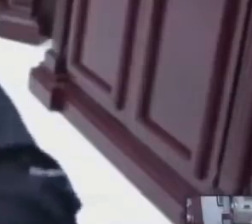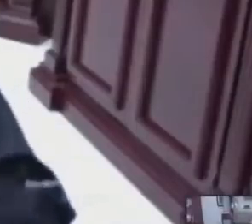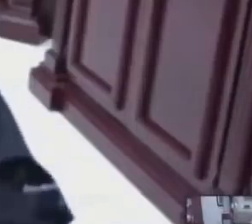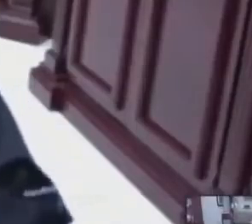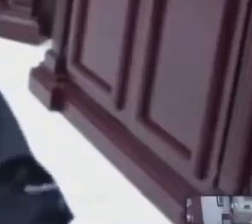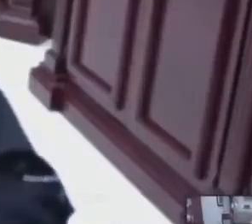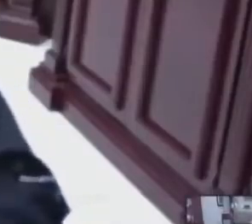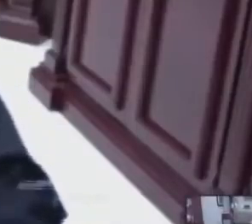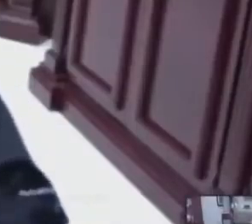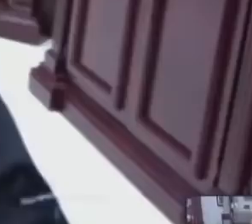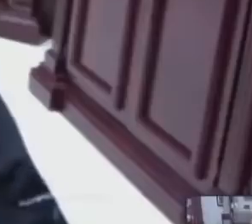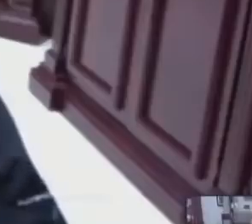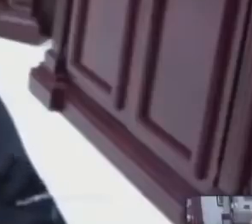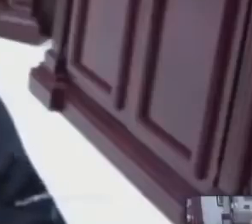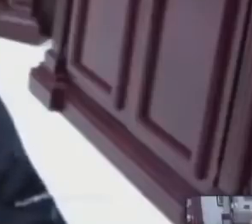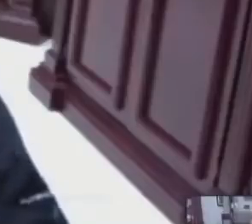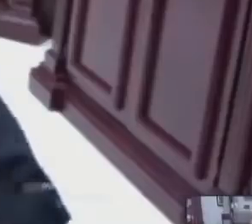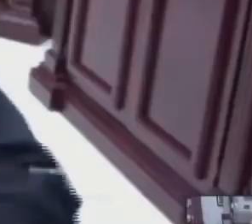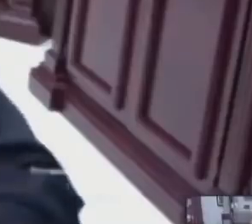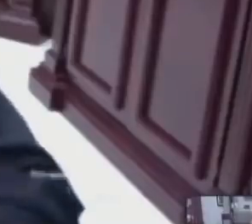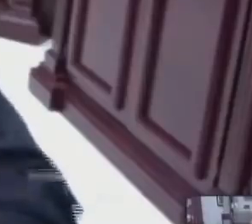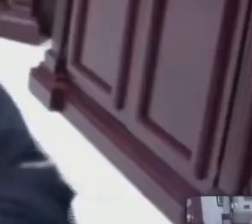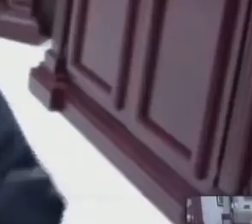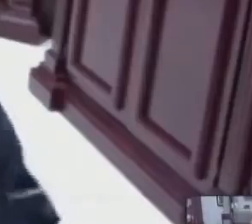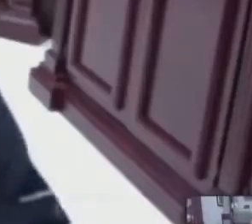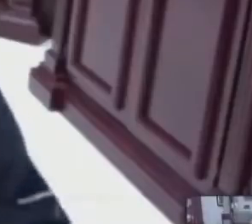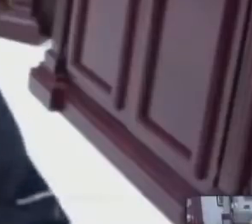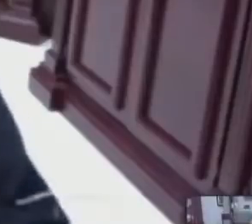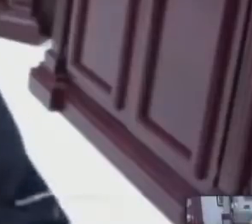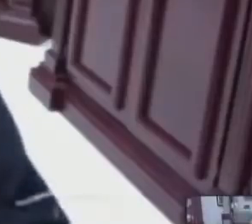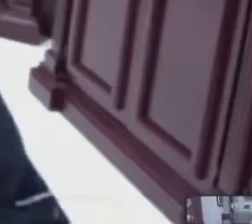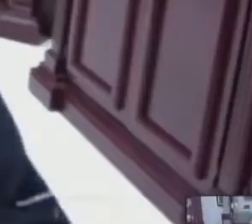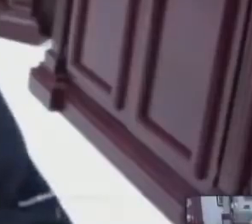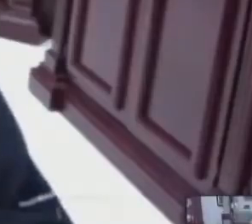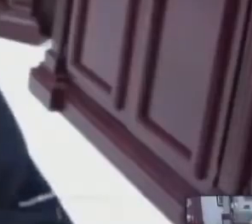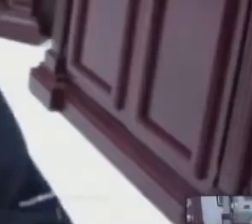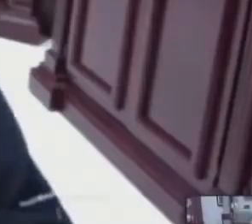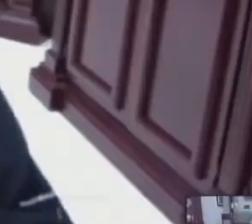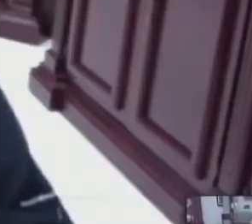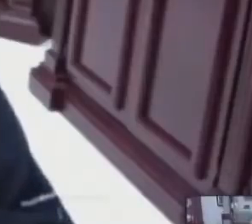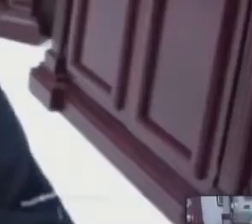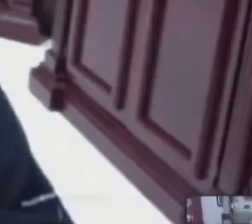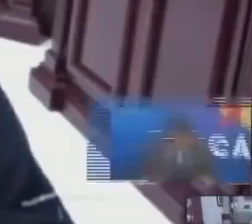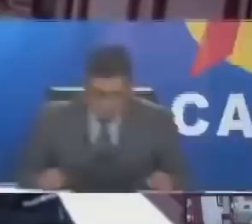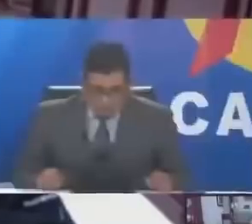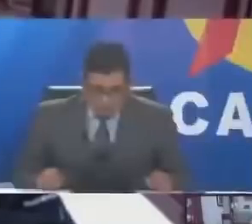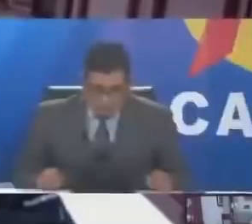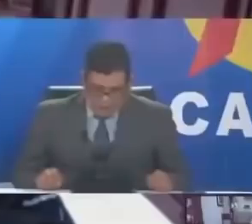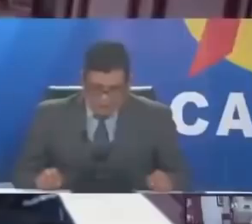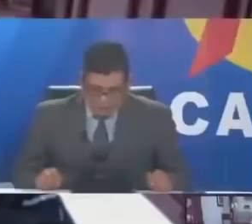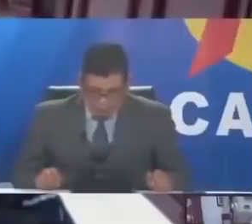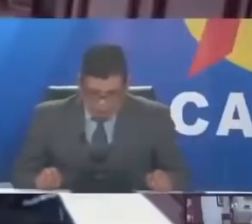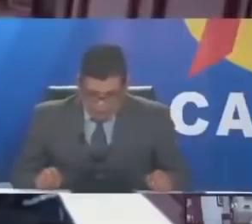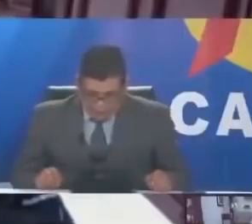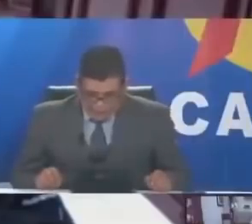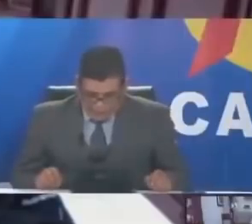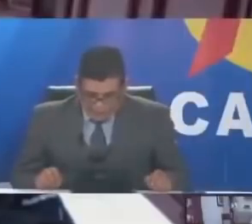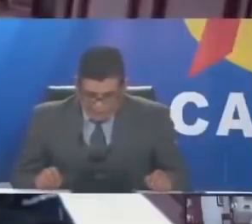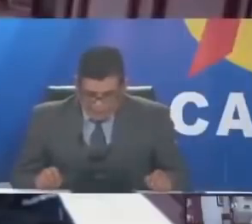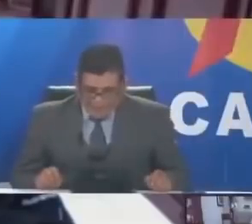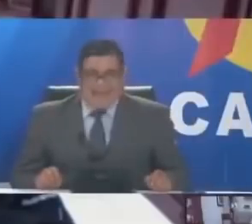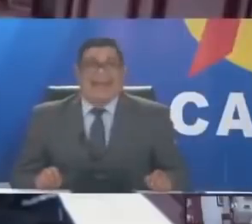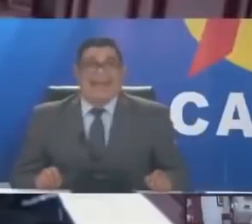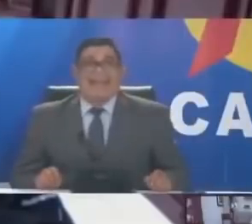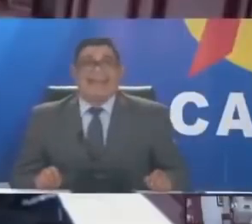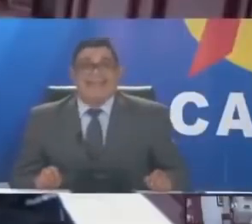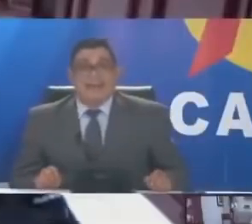dice todo lo con hombre sembrar en eso también sea ahora pastor mi testimonio ha dicho usted es